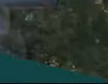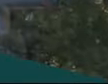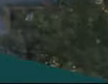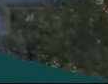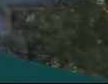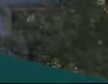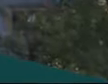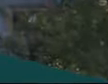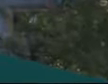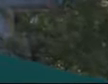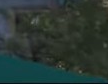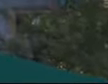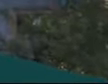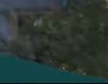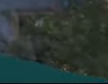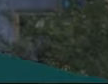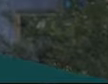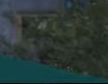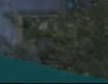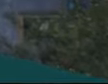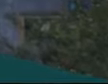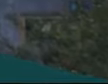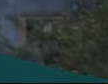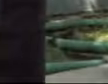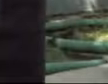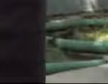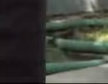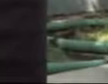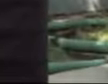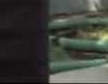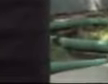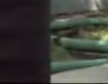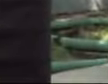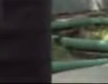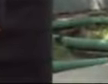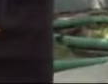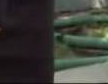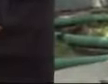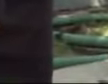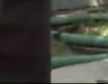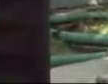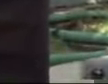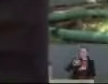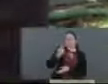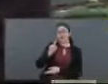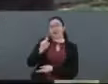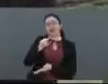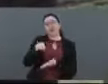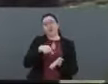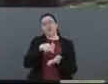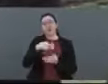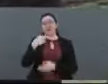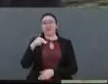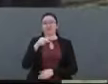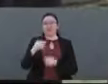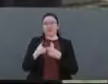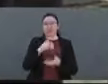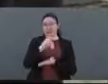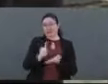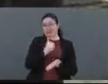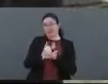Estamos con la inauguración de la planta potabilizadora Ciudad Deportiva. Vamos a hacer